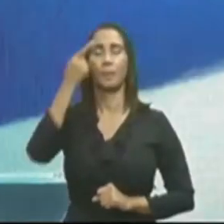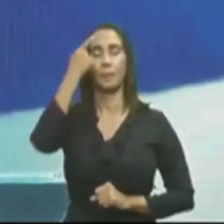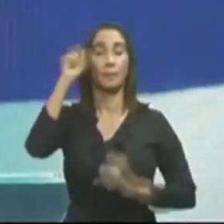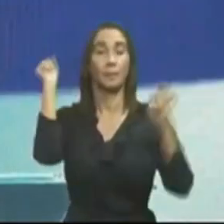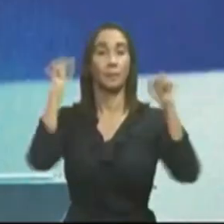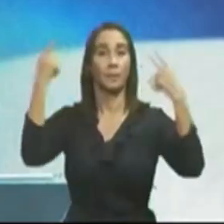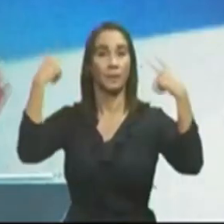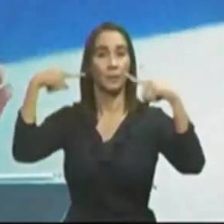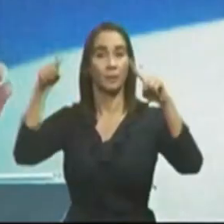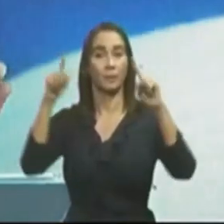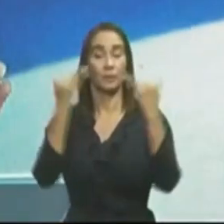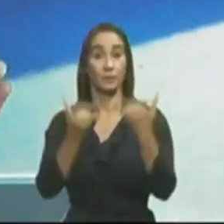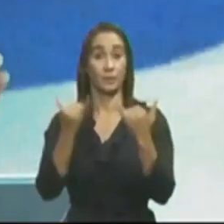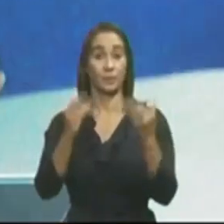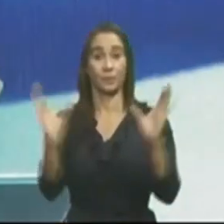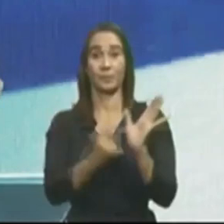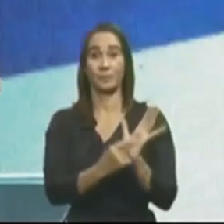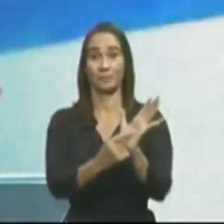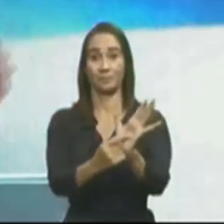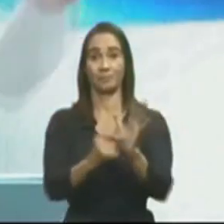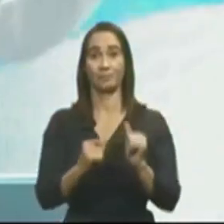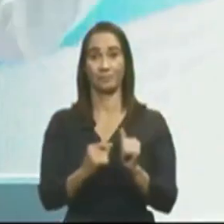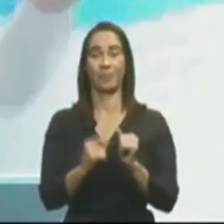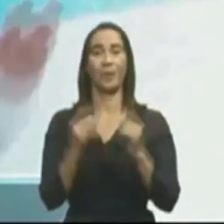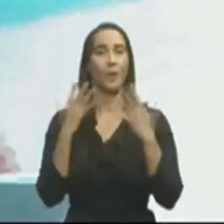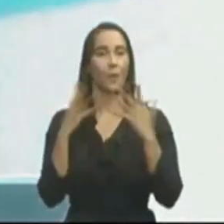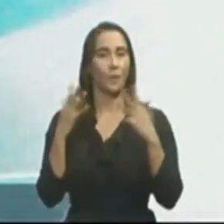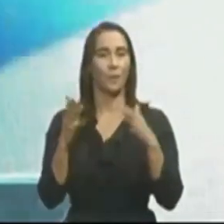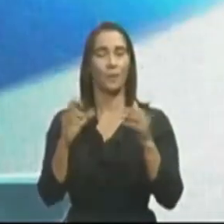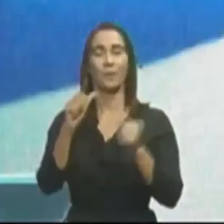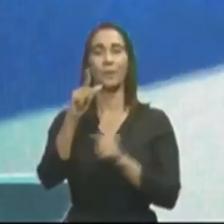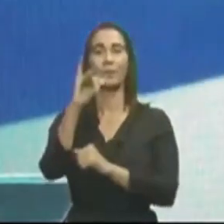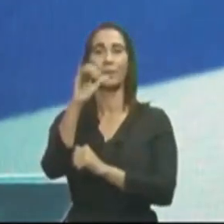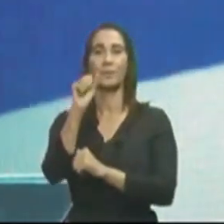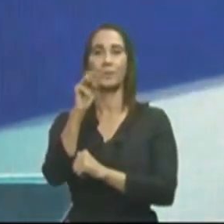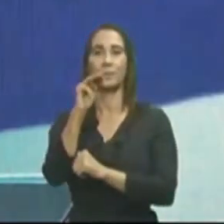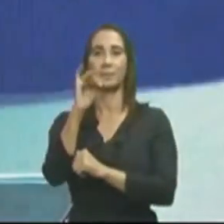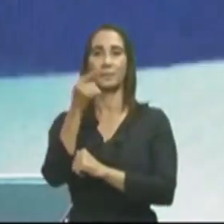que estamos hoy ya formalizando. Un aplauso a Luis Miguel también por su trabajo.